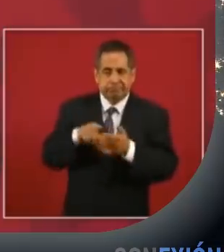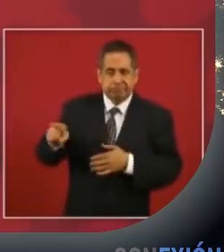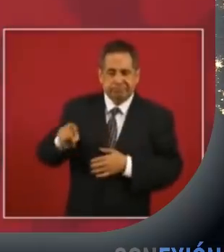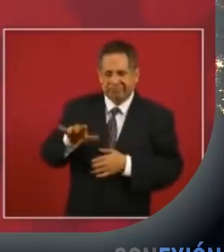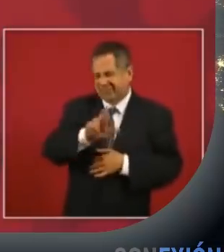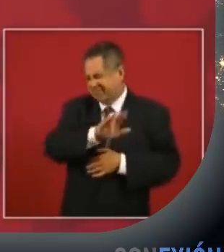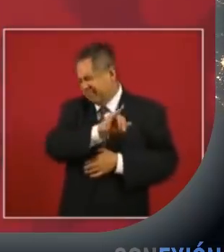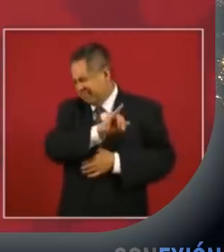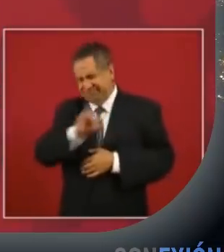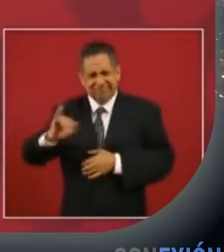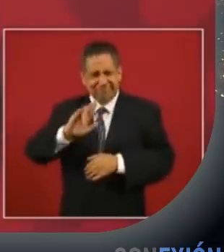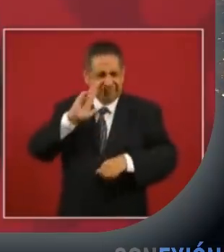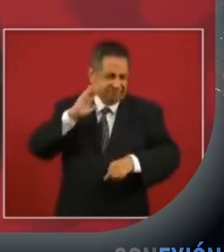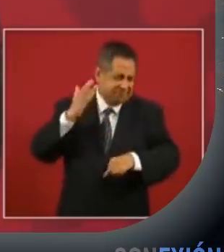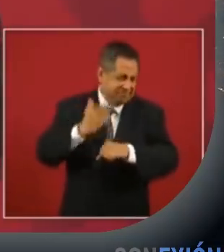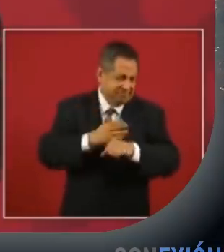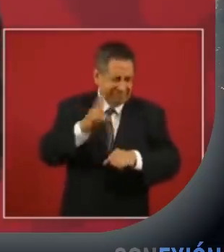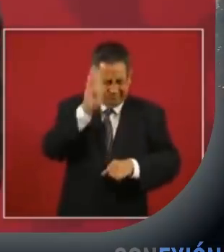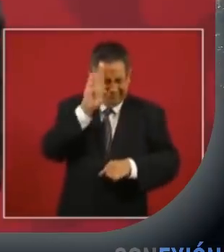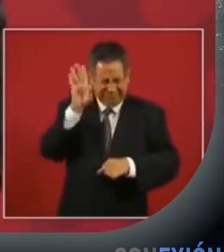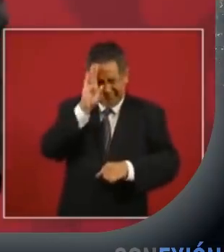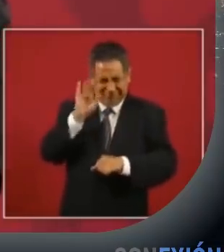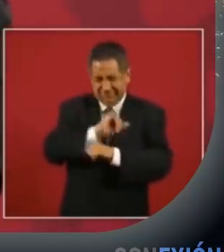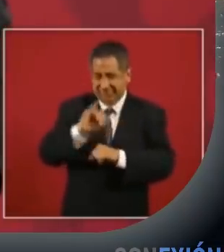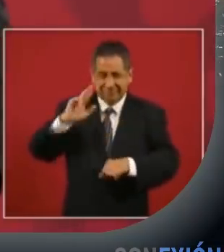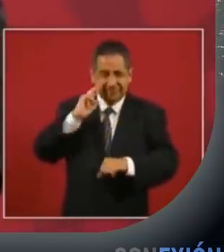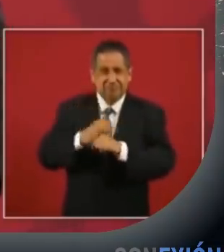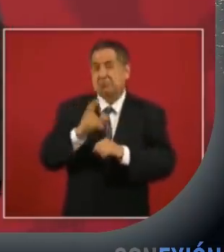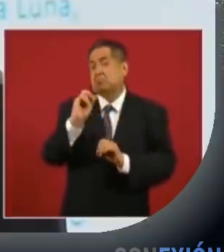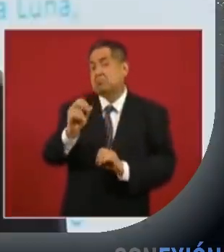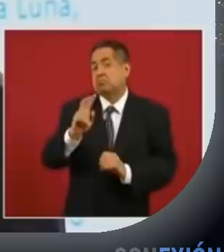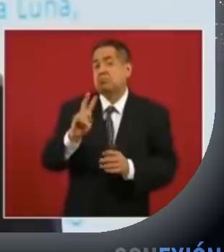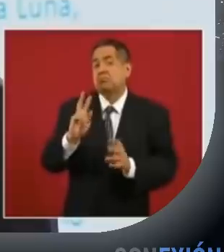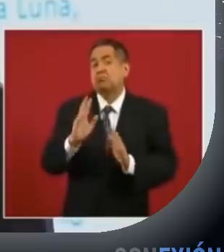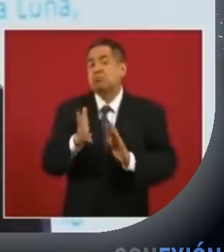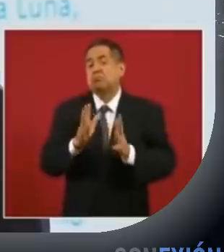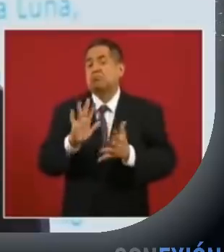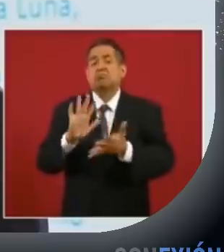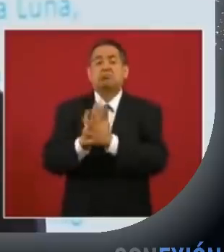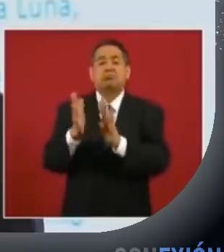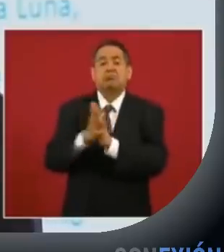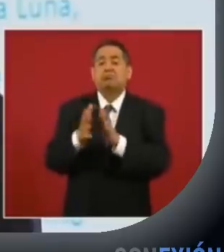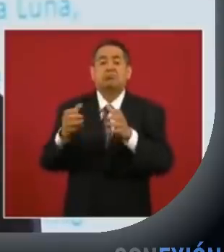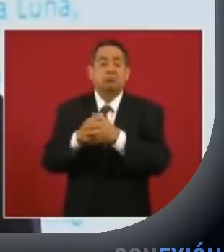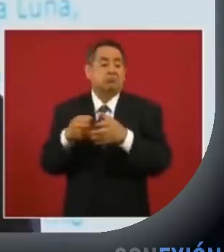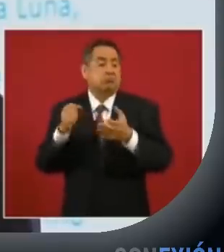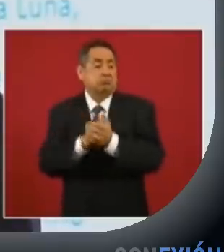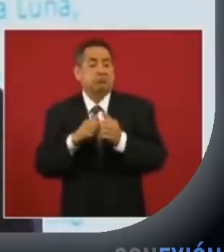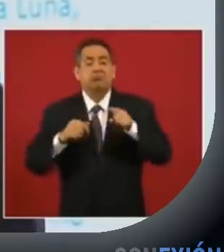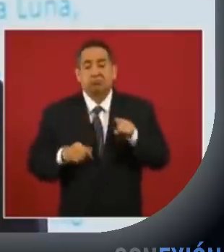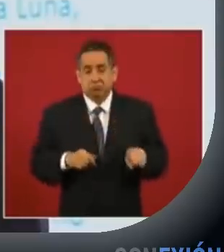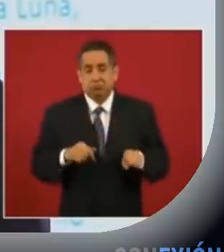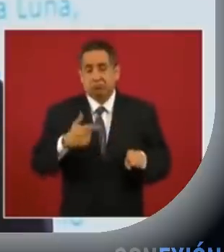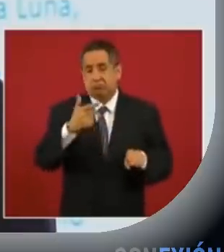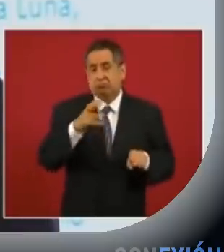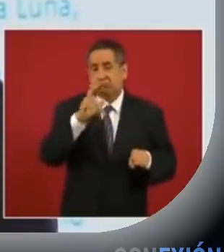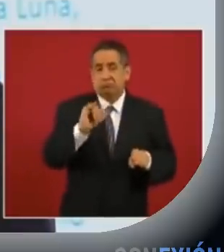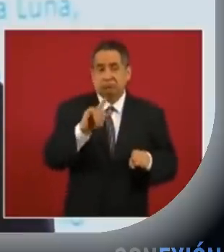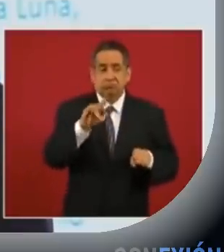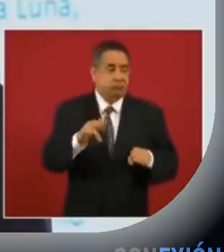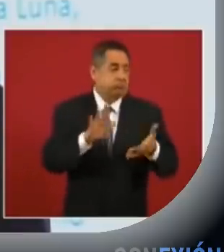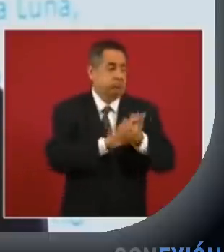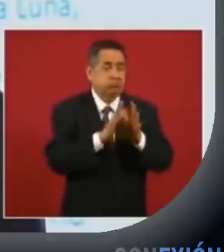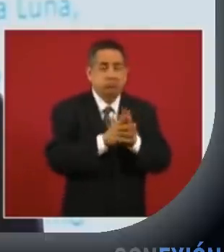irresponsabilidad o de complicidad o pasiva con la delincuencia